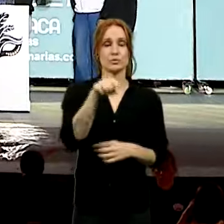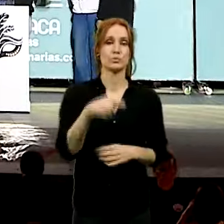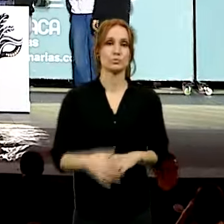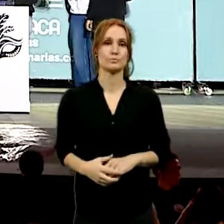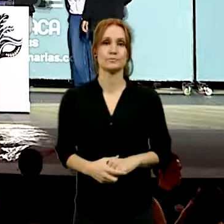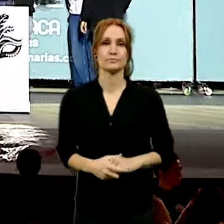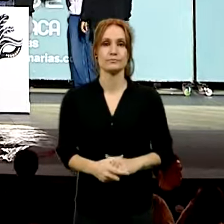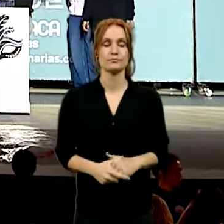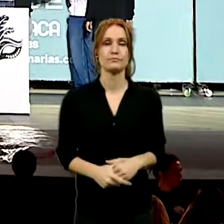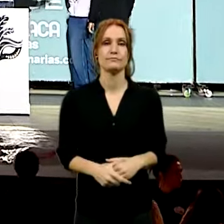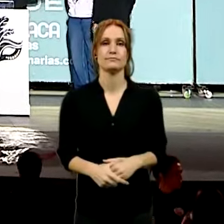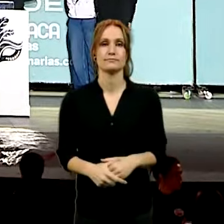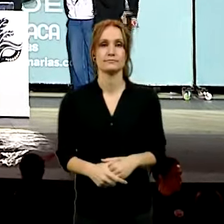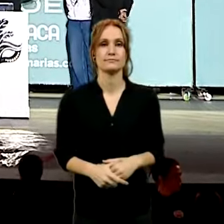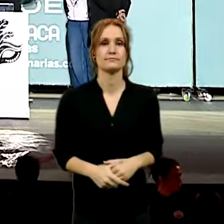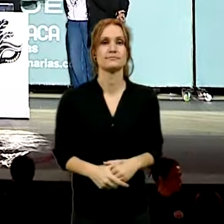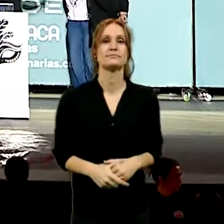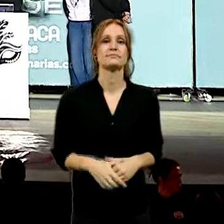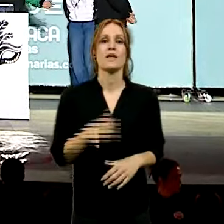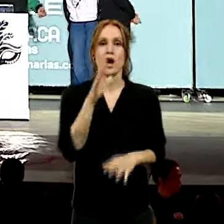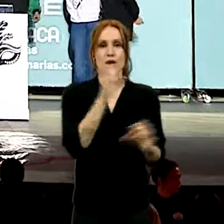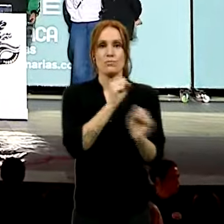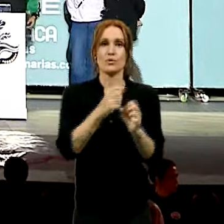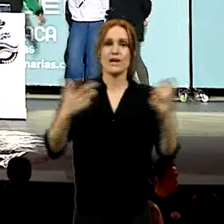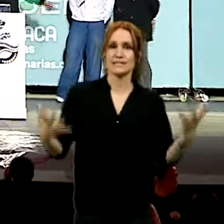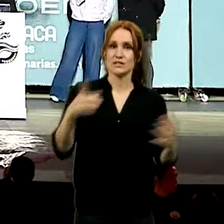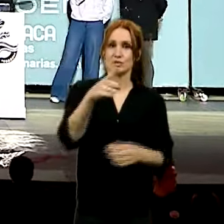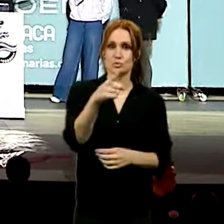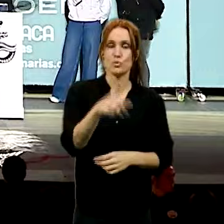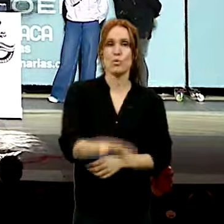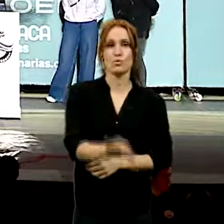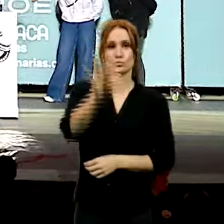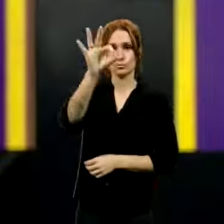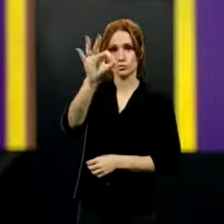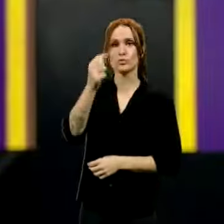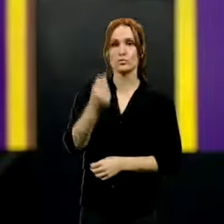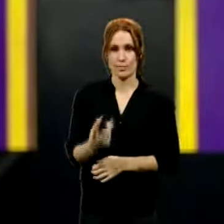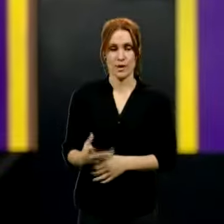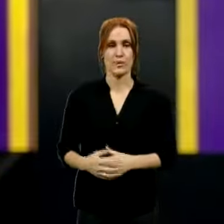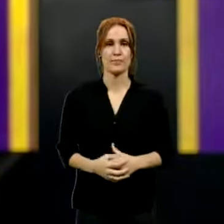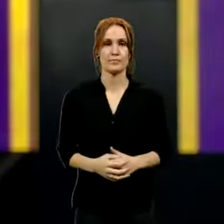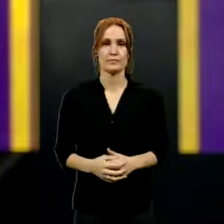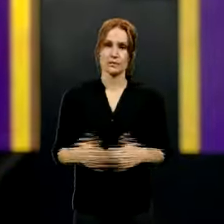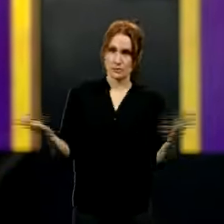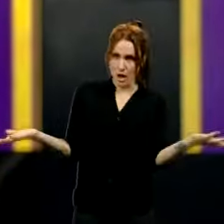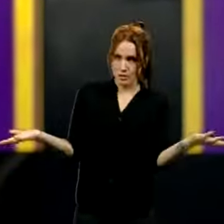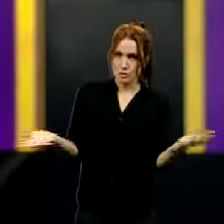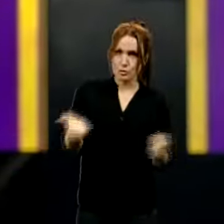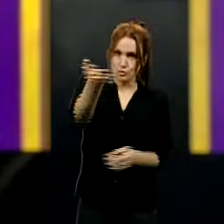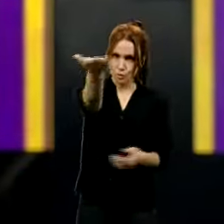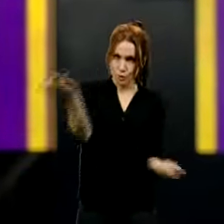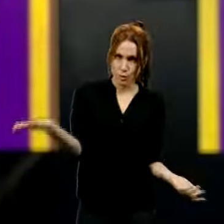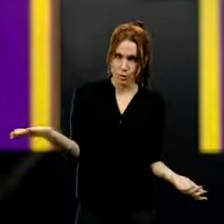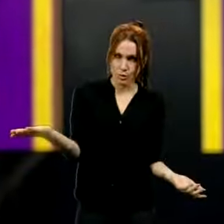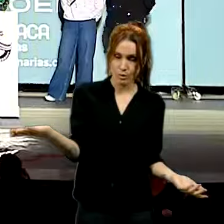es. Vamos, la murga Chacho Tú. Chacho Tú puede coger su número. Chacho Tú.